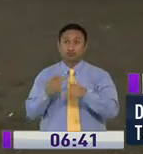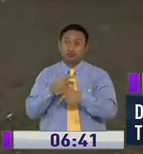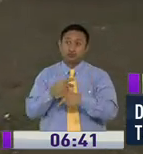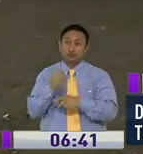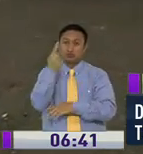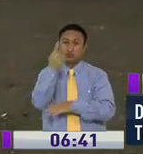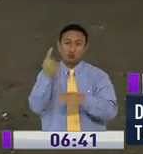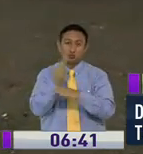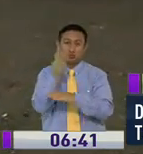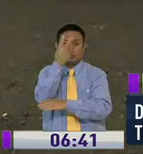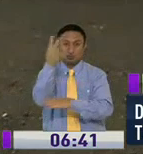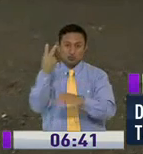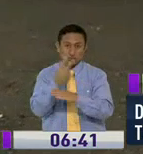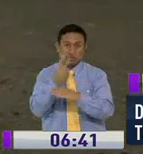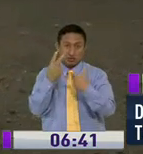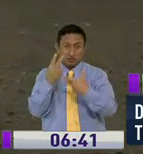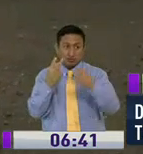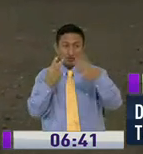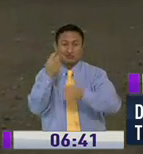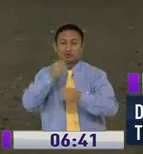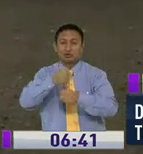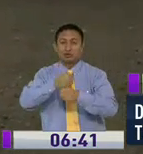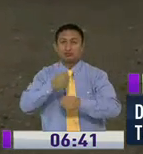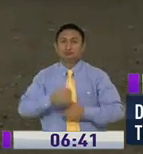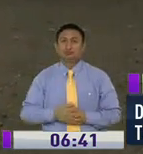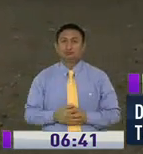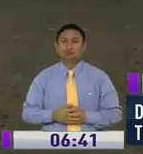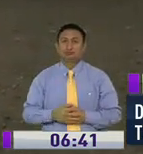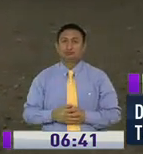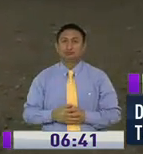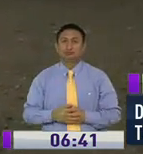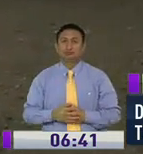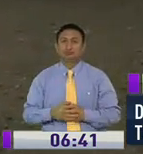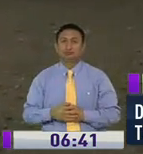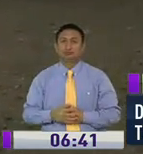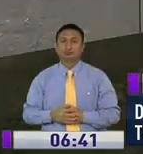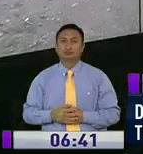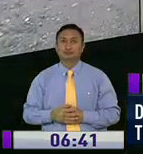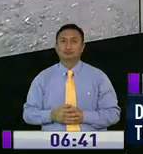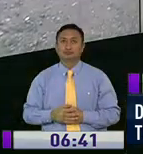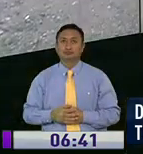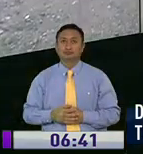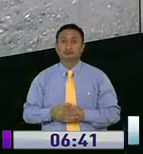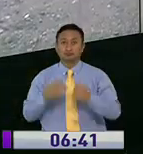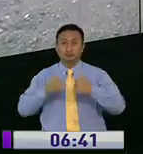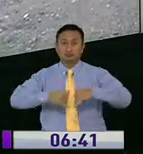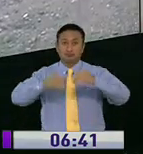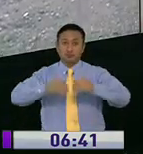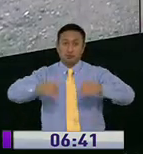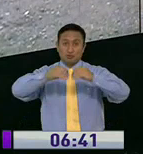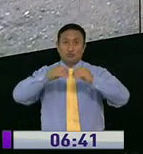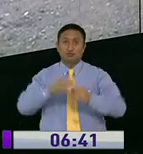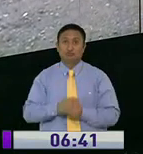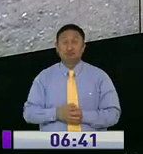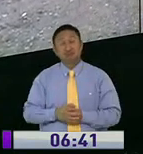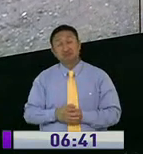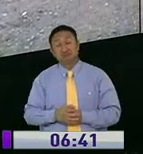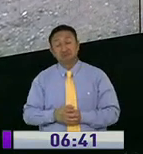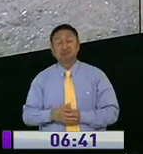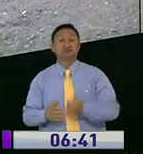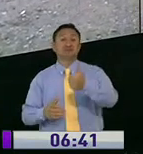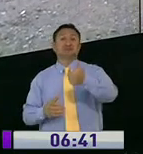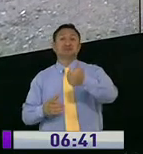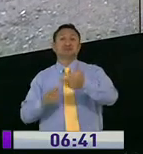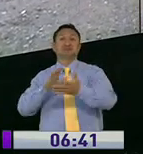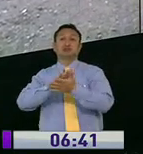o dos horas y luego sí ya salen a hacer sus rutas determinadas. Esa es la información, Roberto, ustedes continúan con más. Muy bien, seguridad y tranquilidad para la población